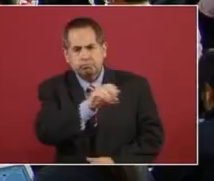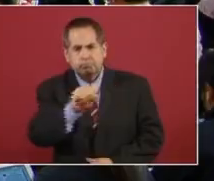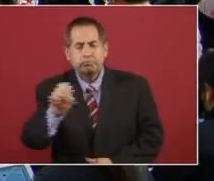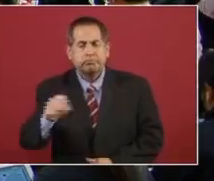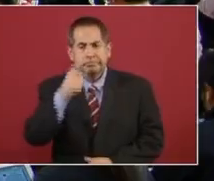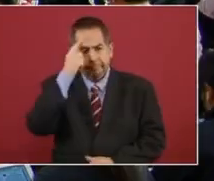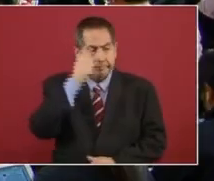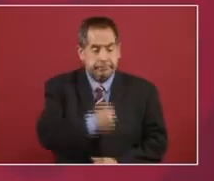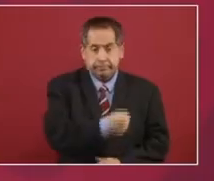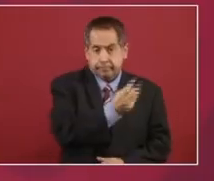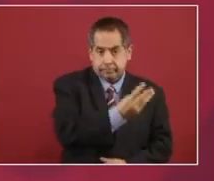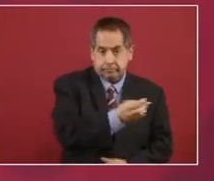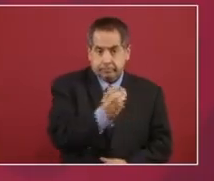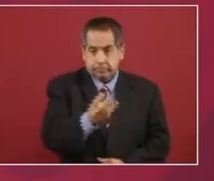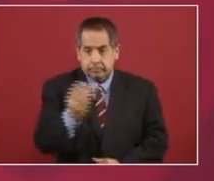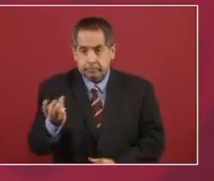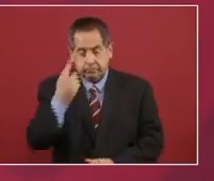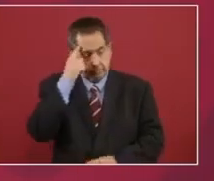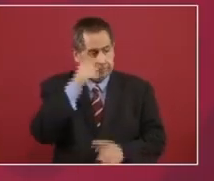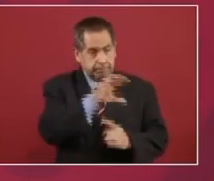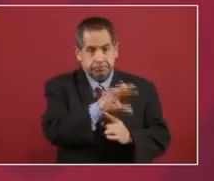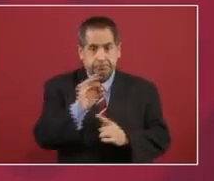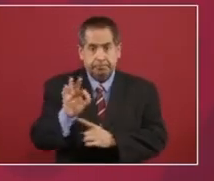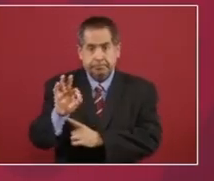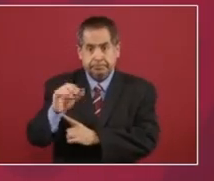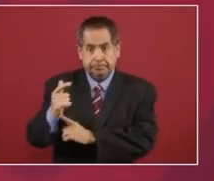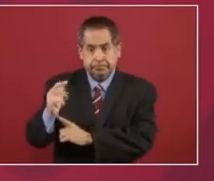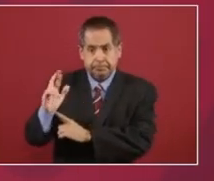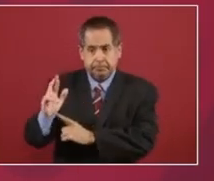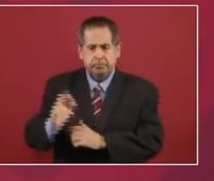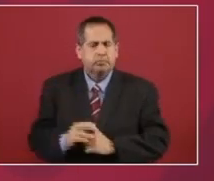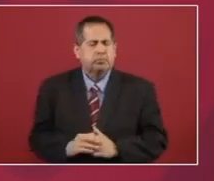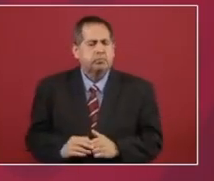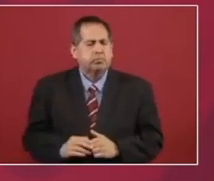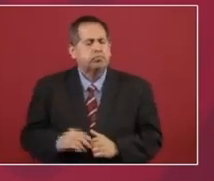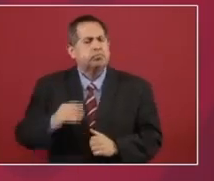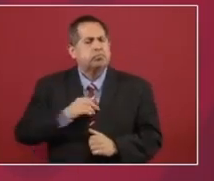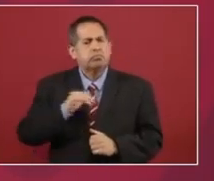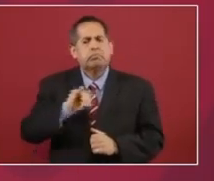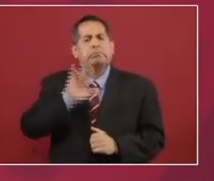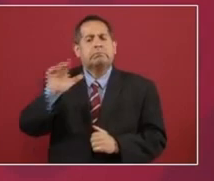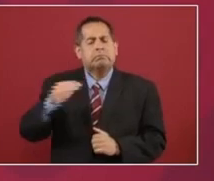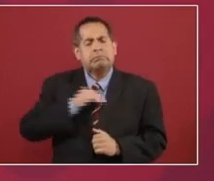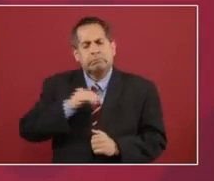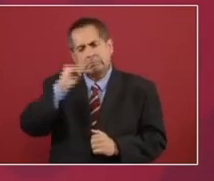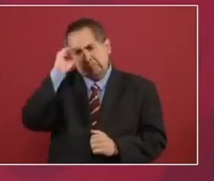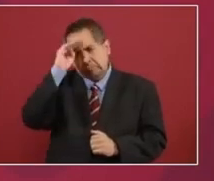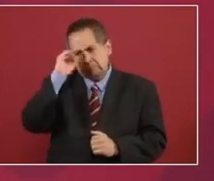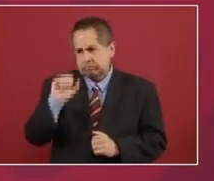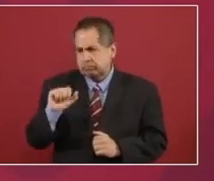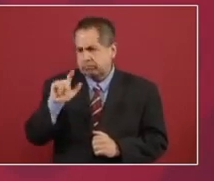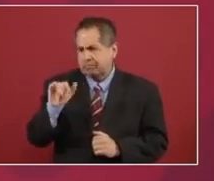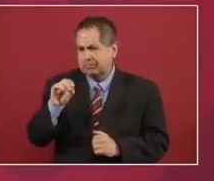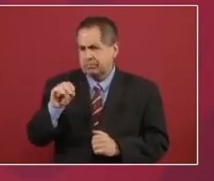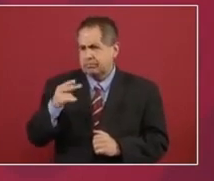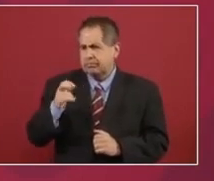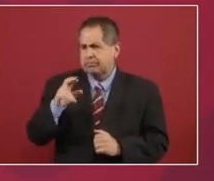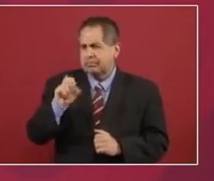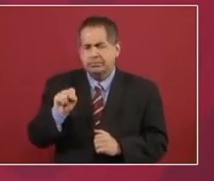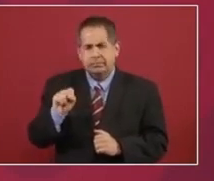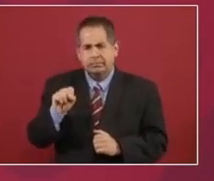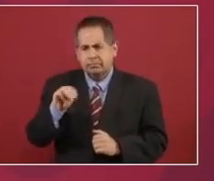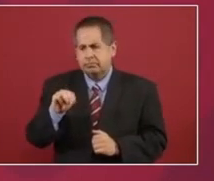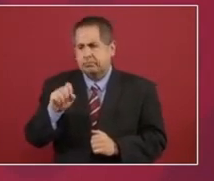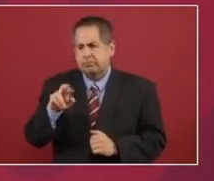para la elección del fiscal general, pensé incorporar a Alejandro Hertz